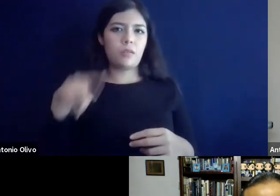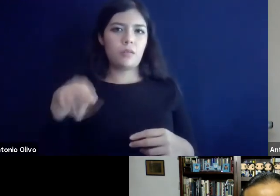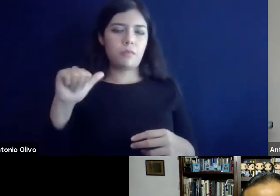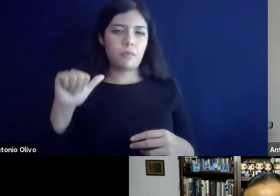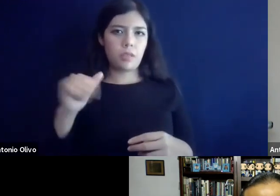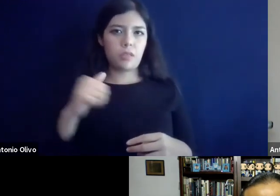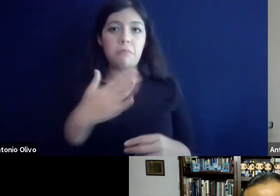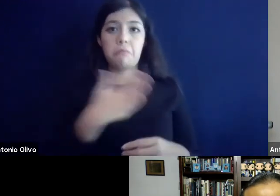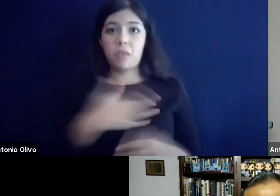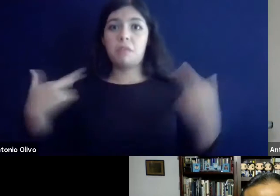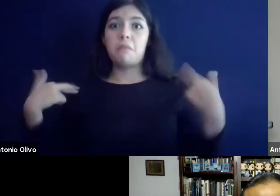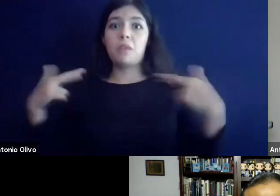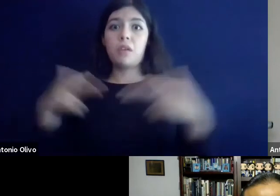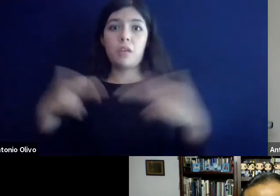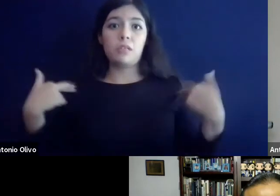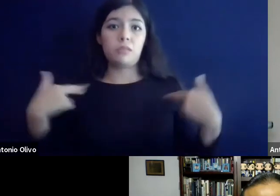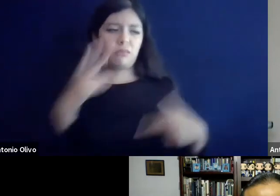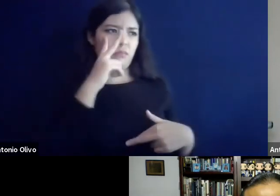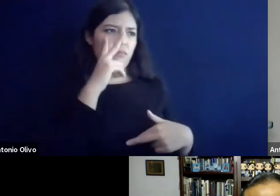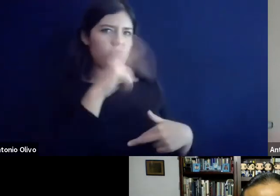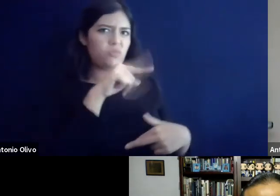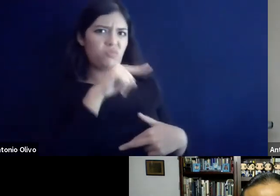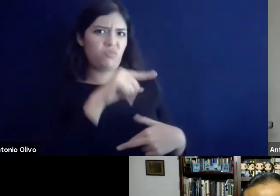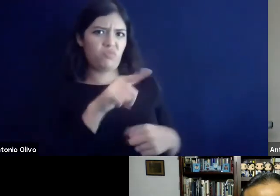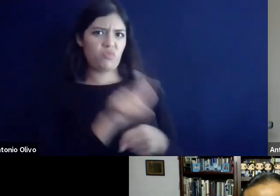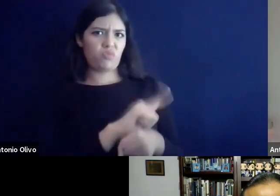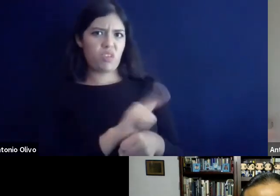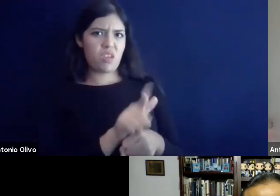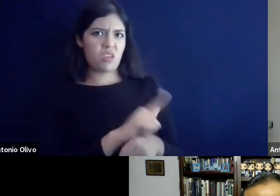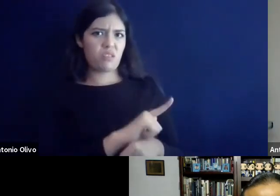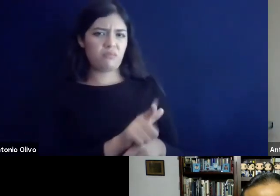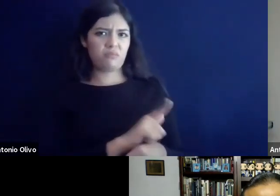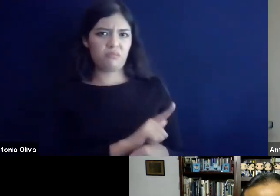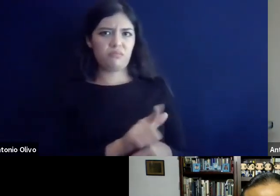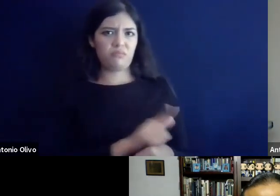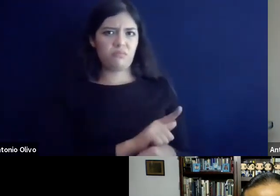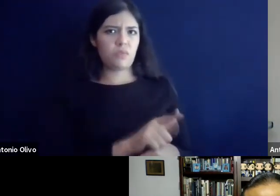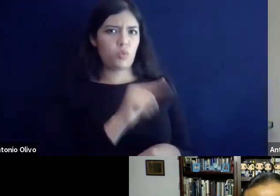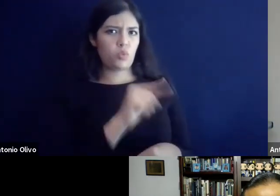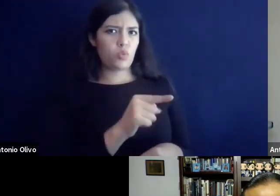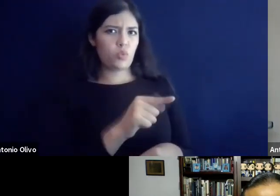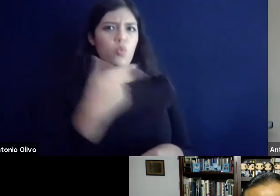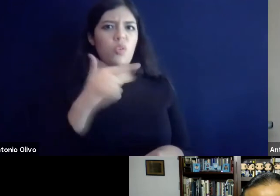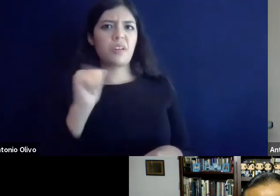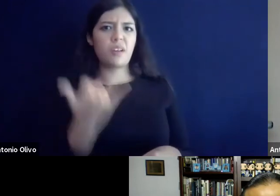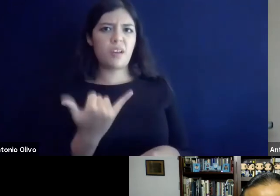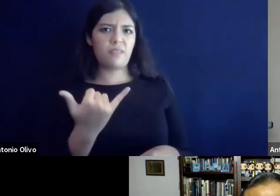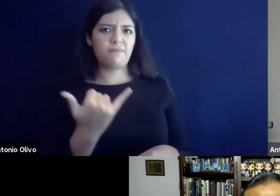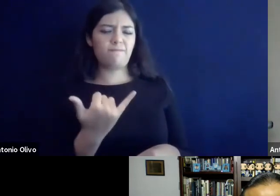le gustaba tampoco esa característica. Y cada vez que yo hablaba, porque tengo una voz obviamente que evidencia mi condición,